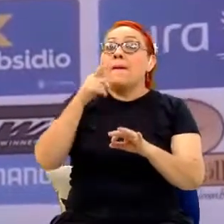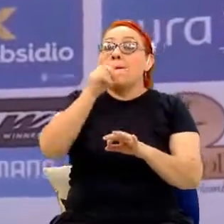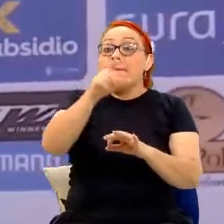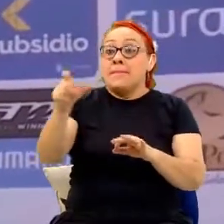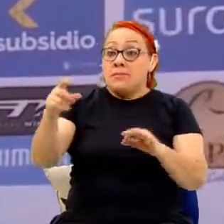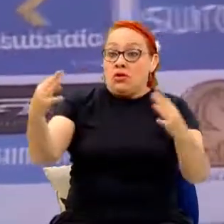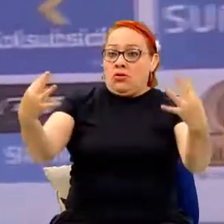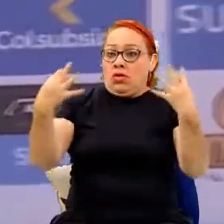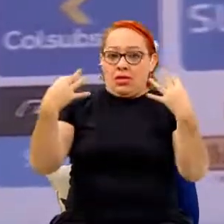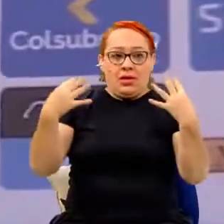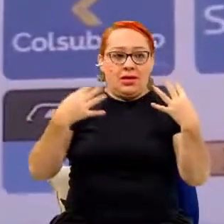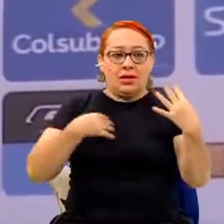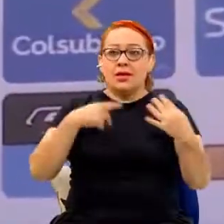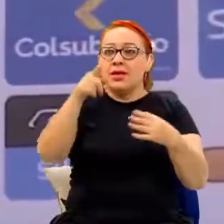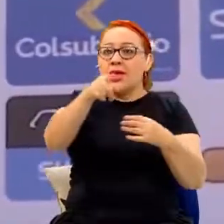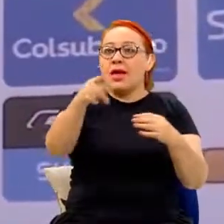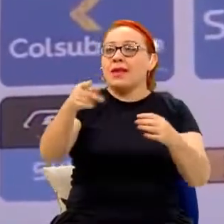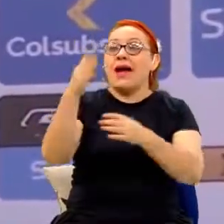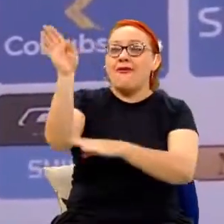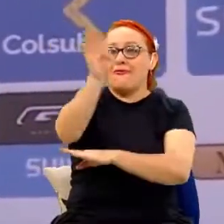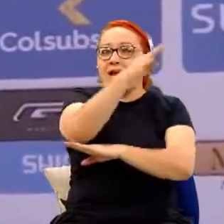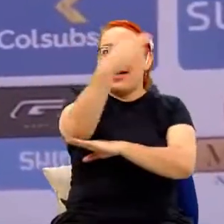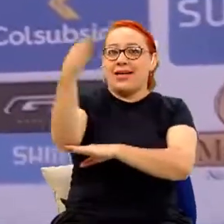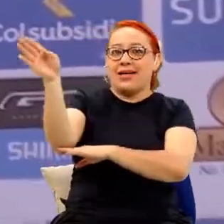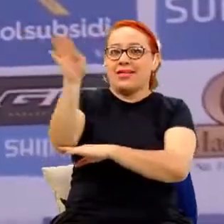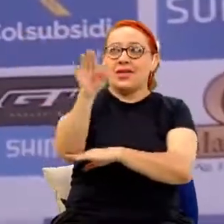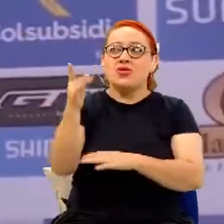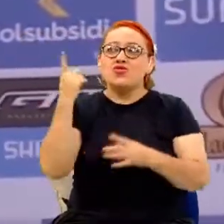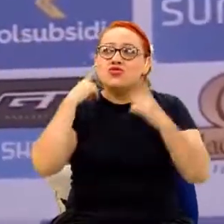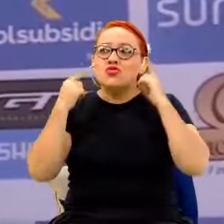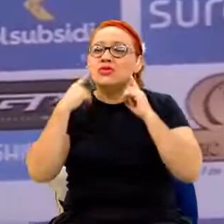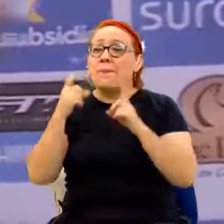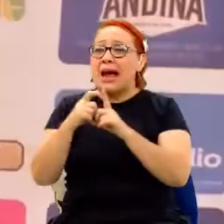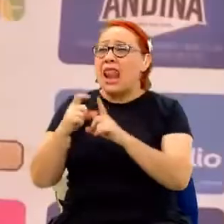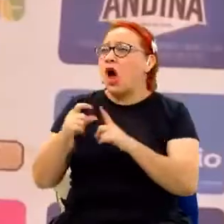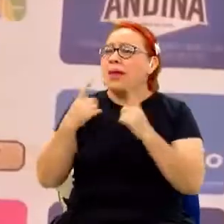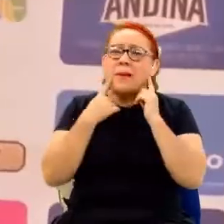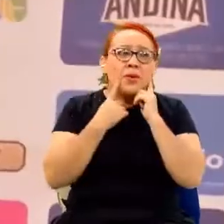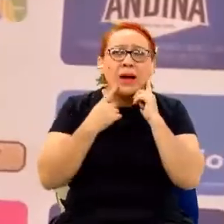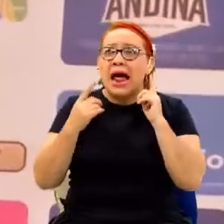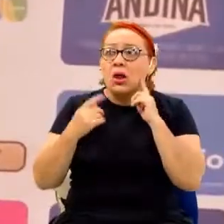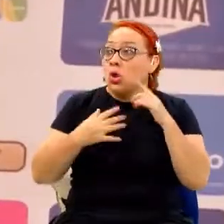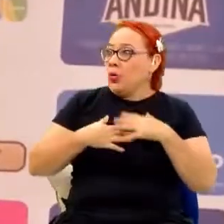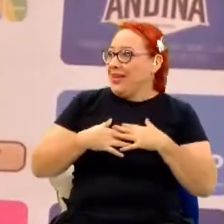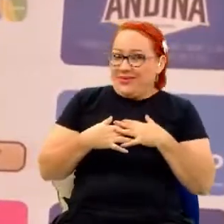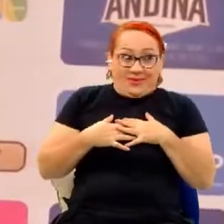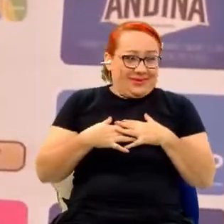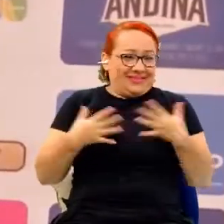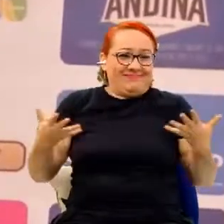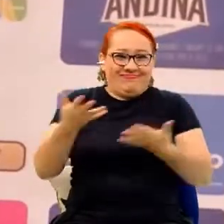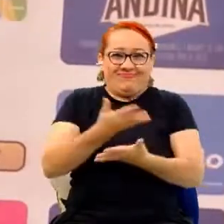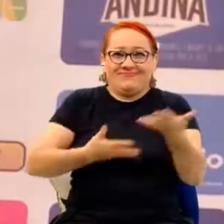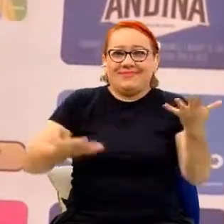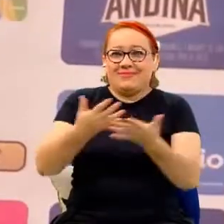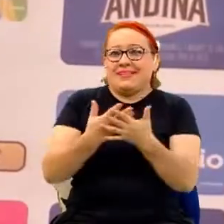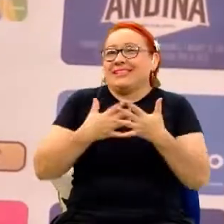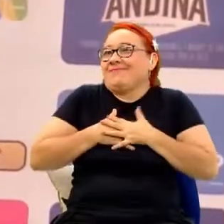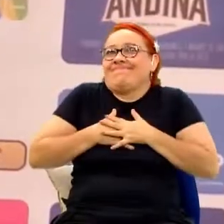con las banderas de Santander, sentir mi acento, la comida, el ambiente, de verdad es